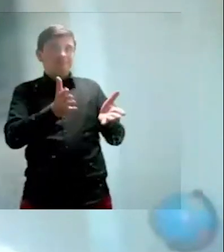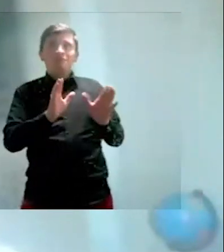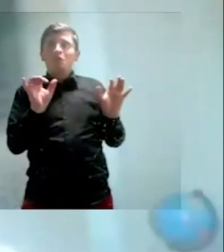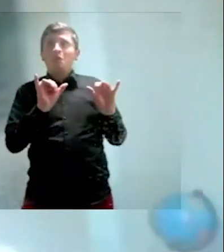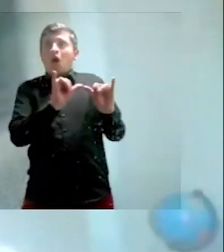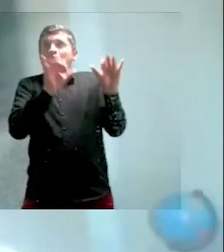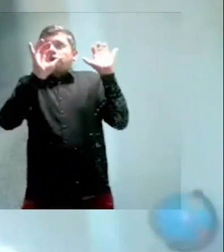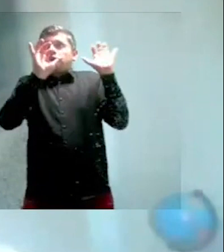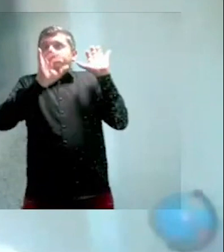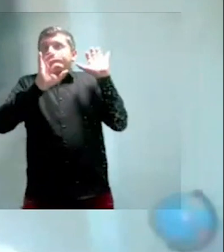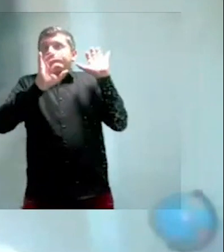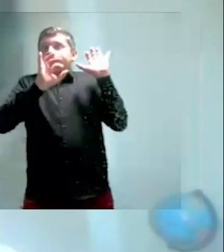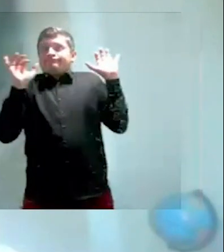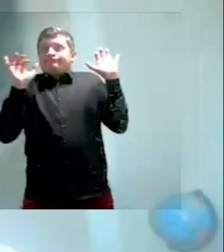cerrar.